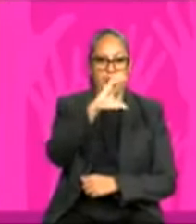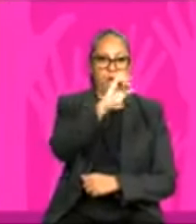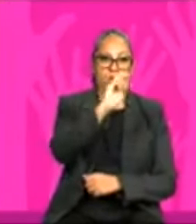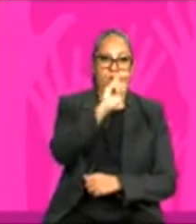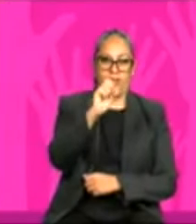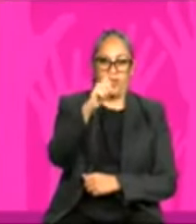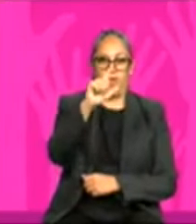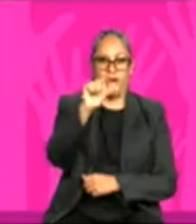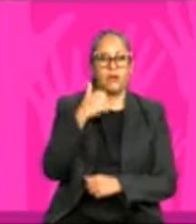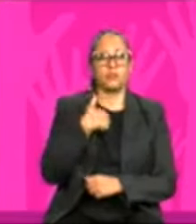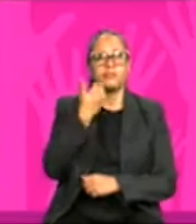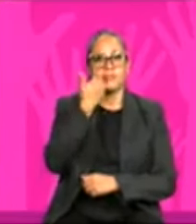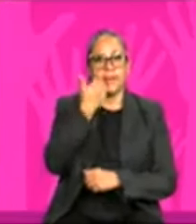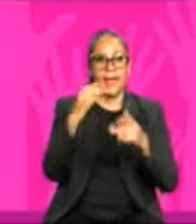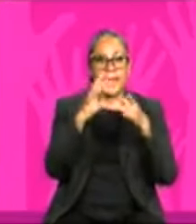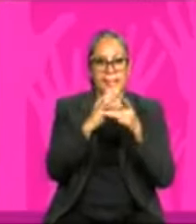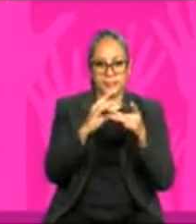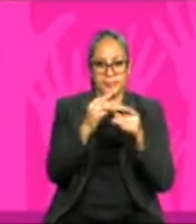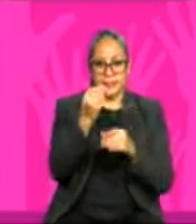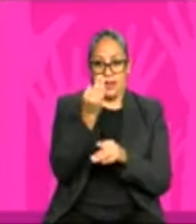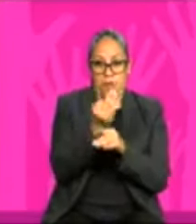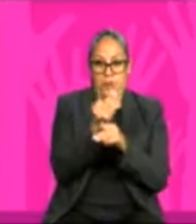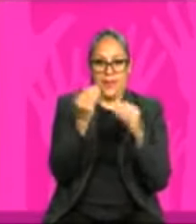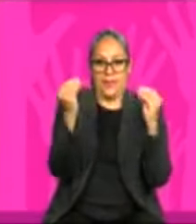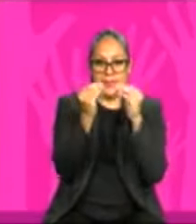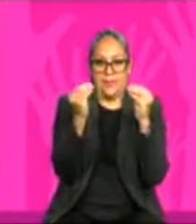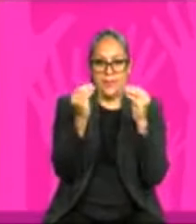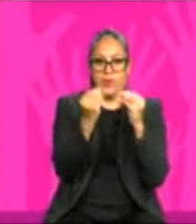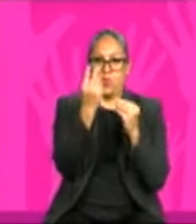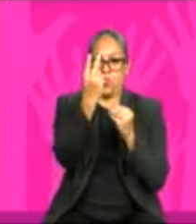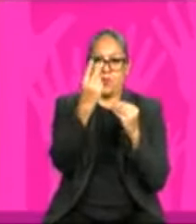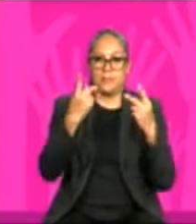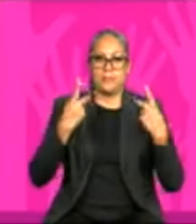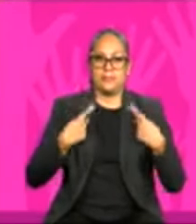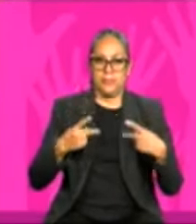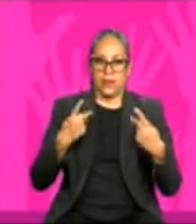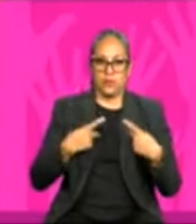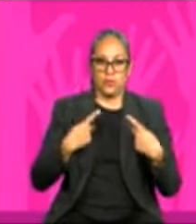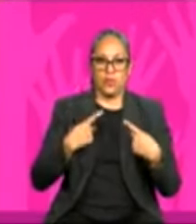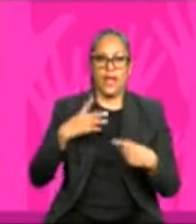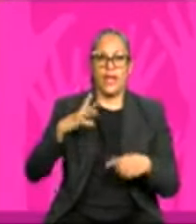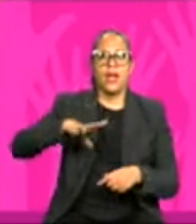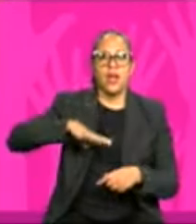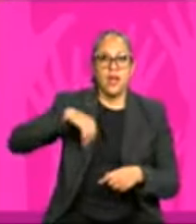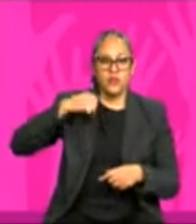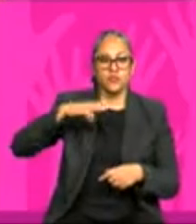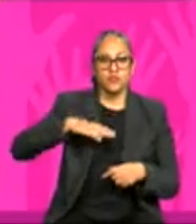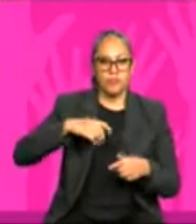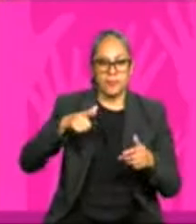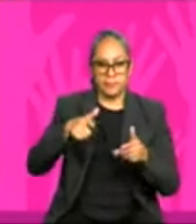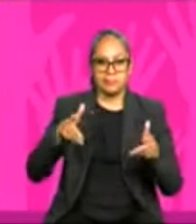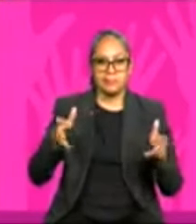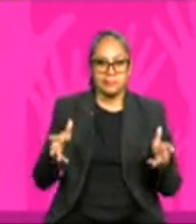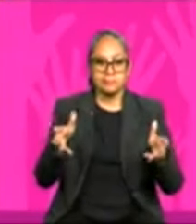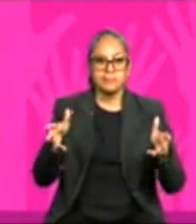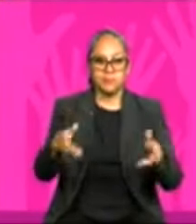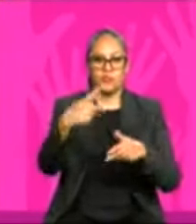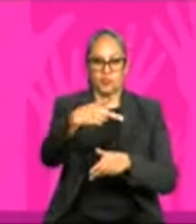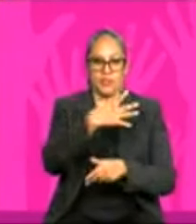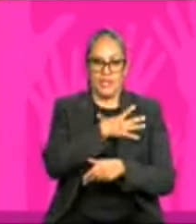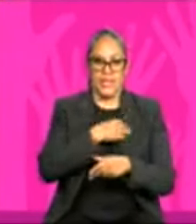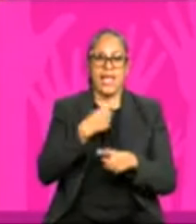quiero dedicar este debate a dos personas que se esforzaron por sacar adelante a sus hijas, mis padres.